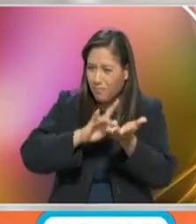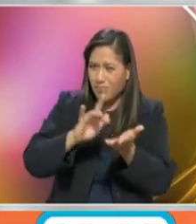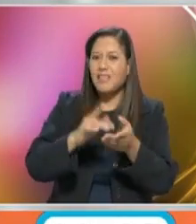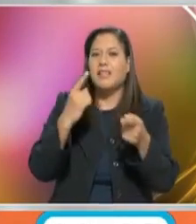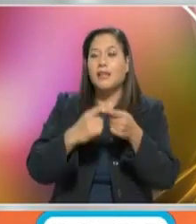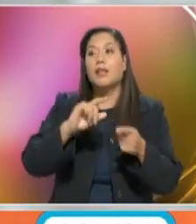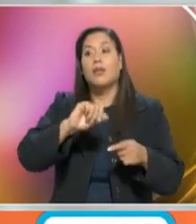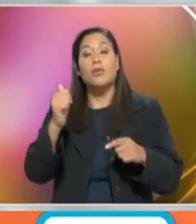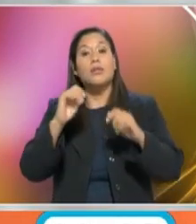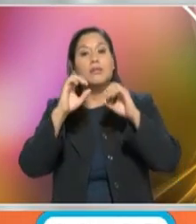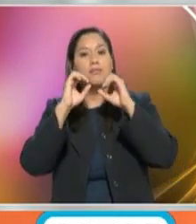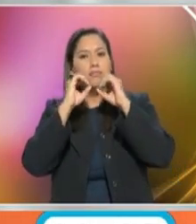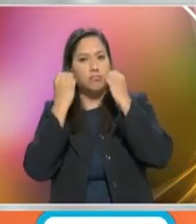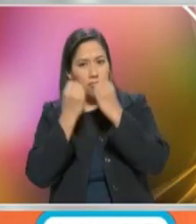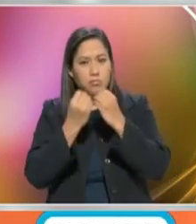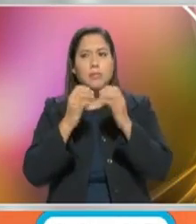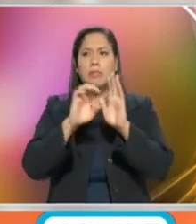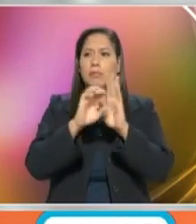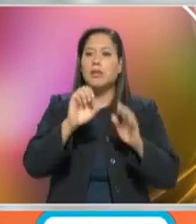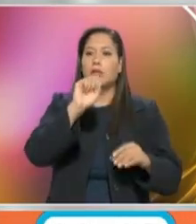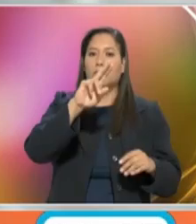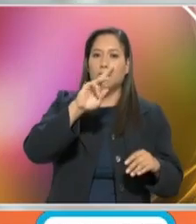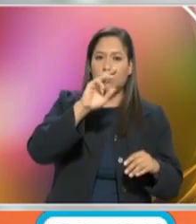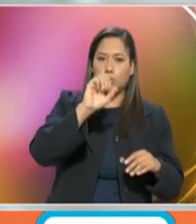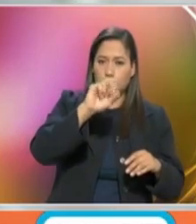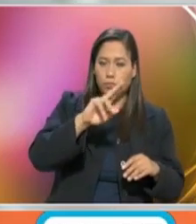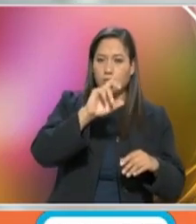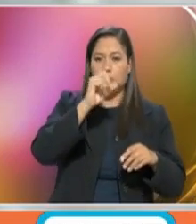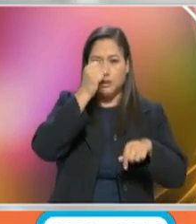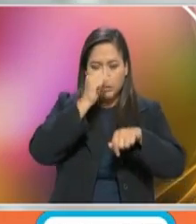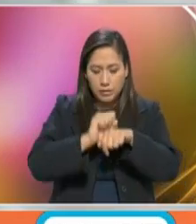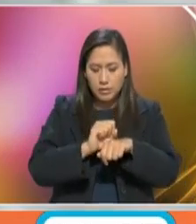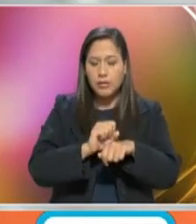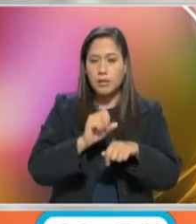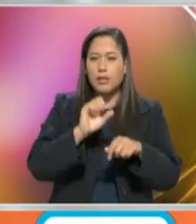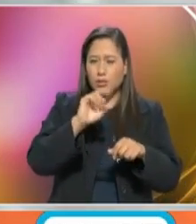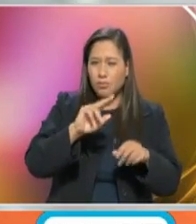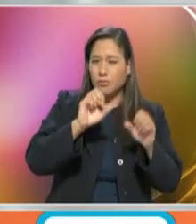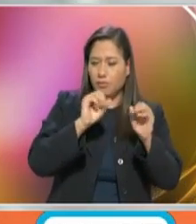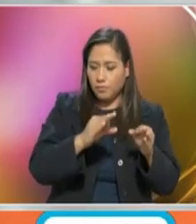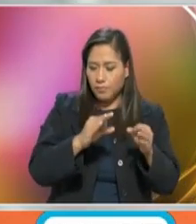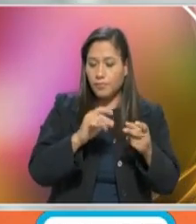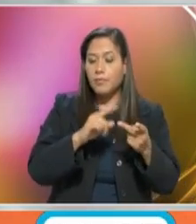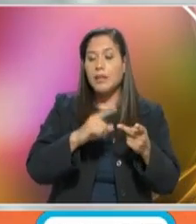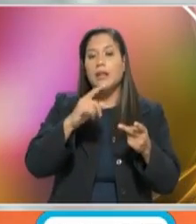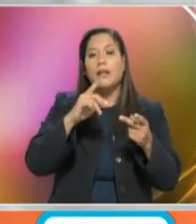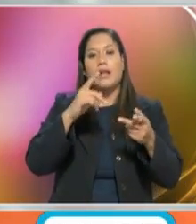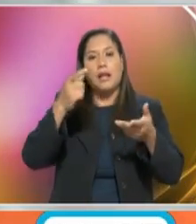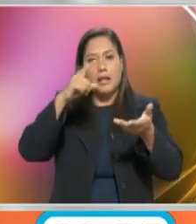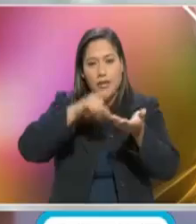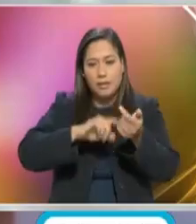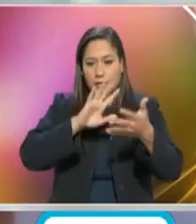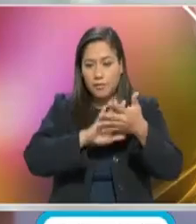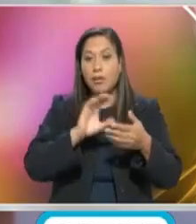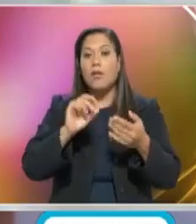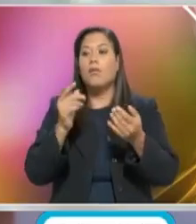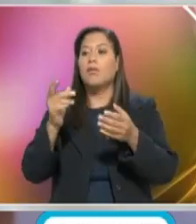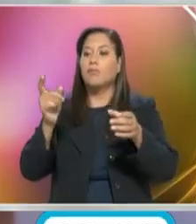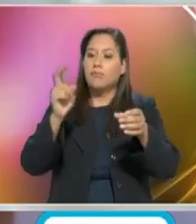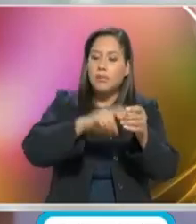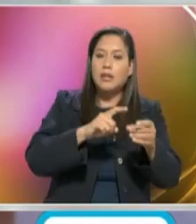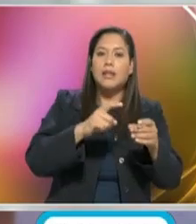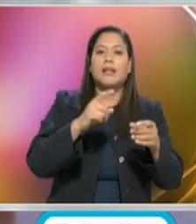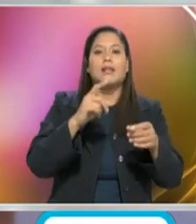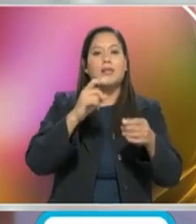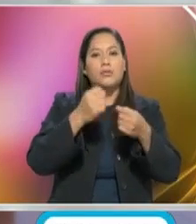otras instancias como la Subsecretaría del Sistema Penitenciario y el Instituto de Reinserción Social, para identificar quiénes